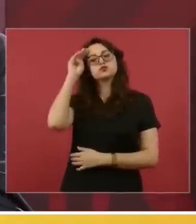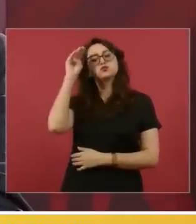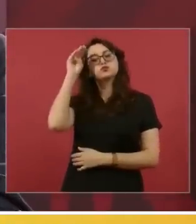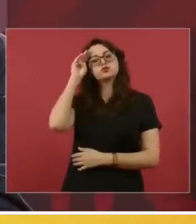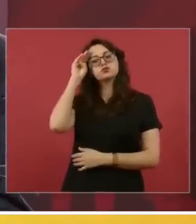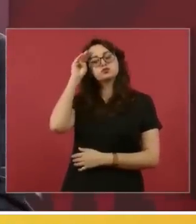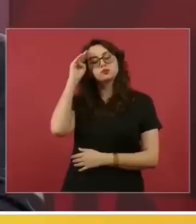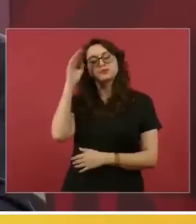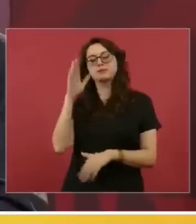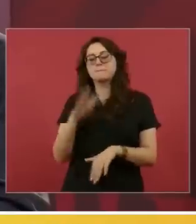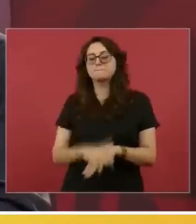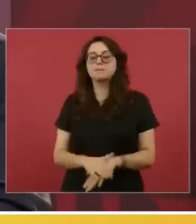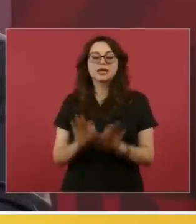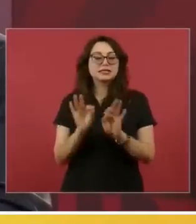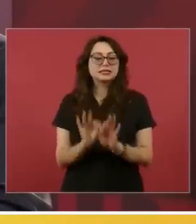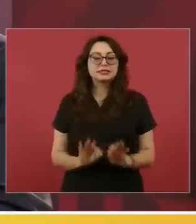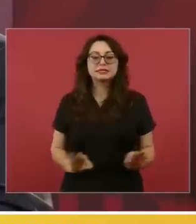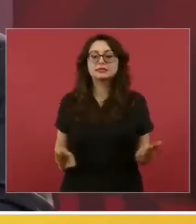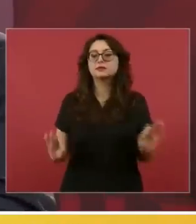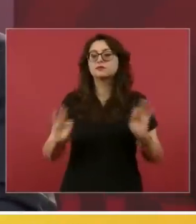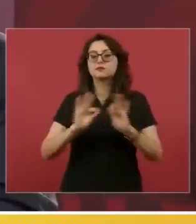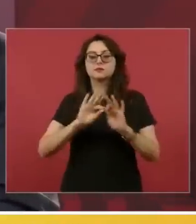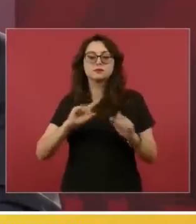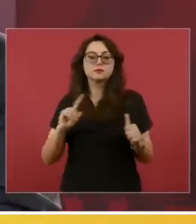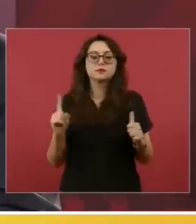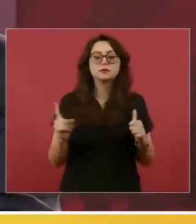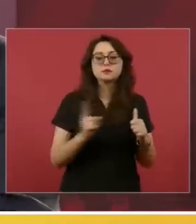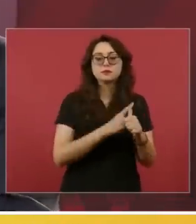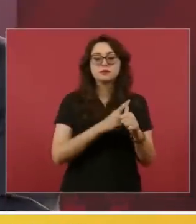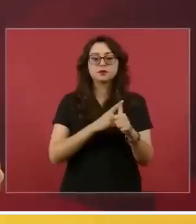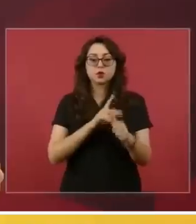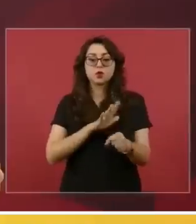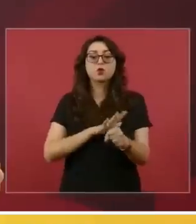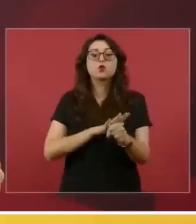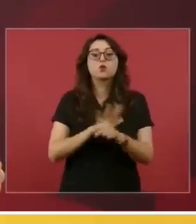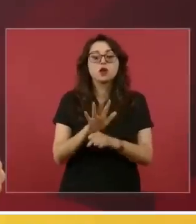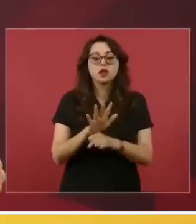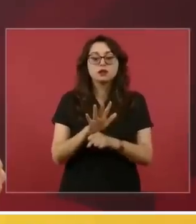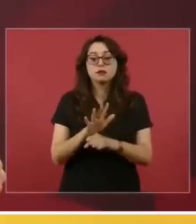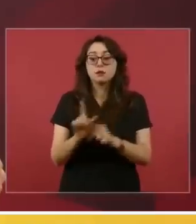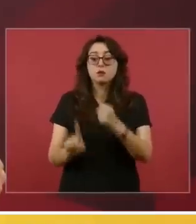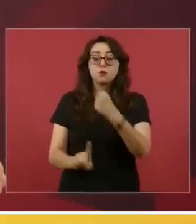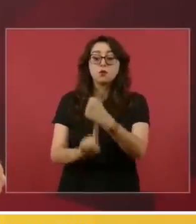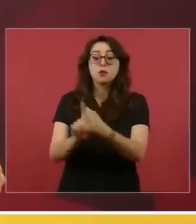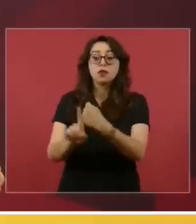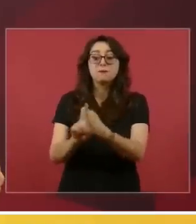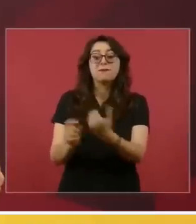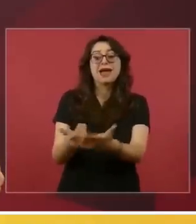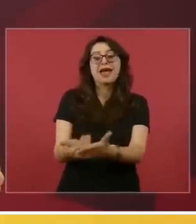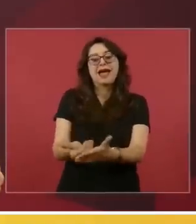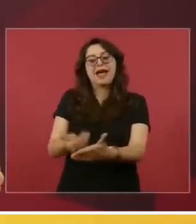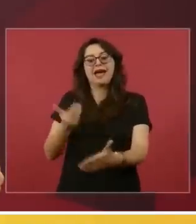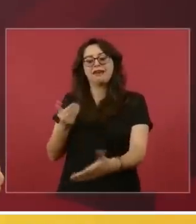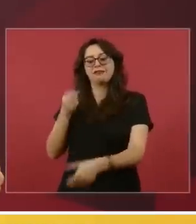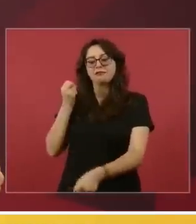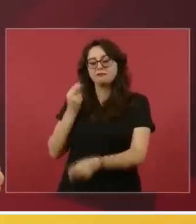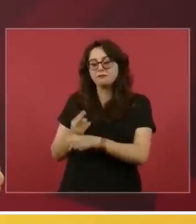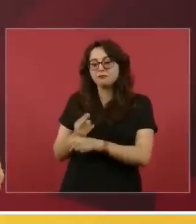lo más importante es atender las causas los orígenes del problema